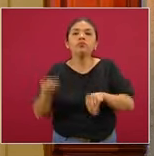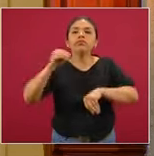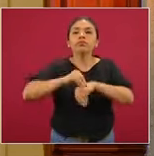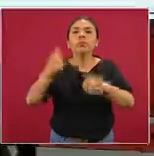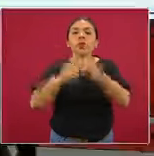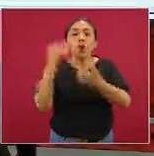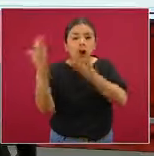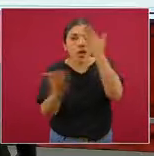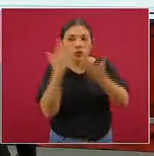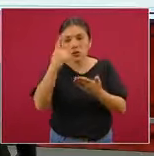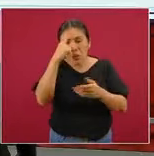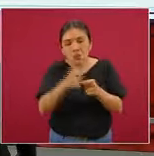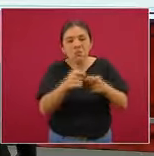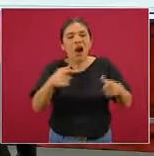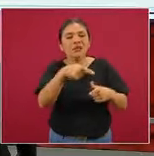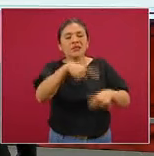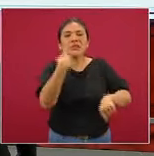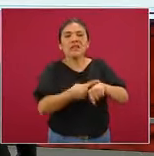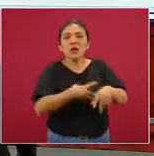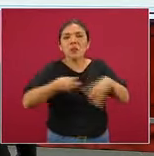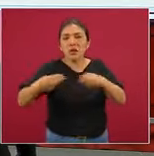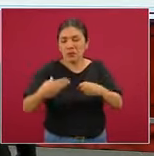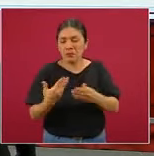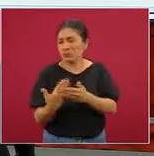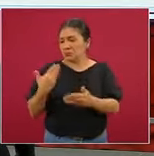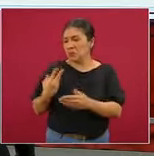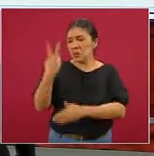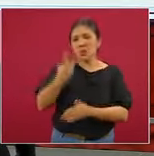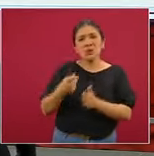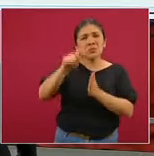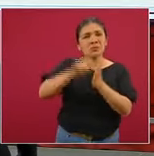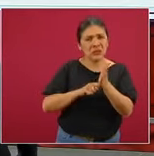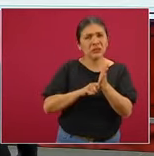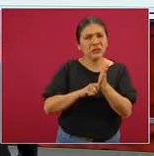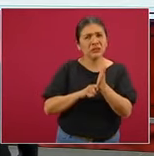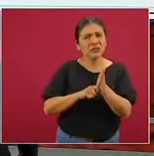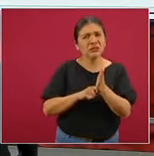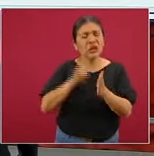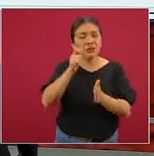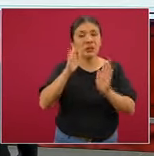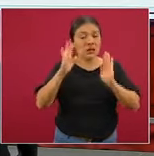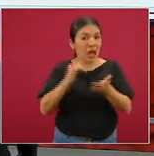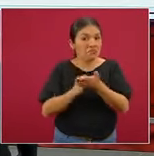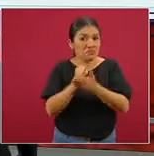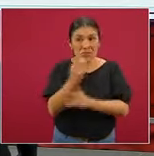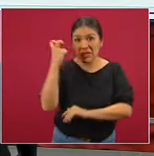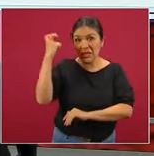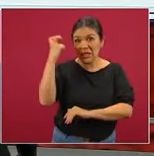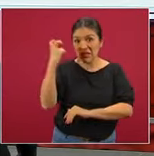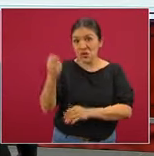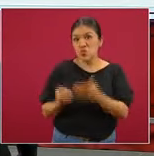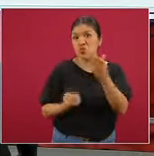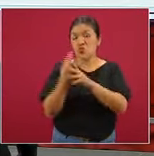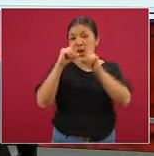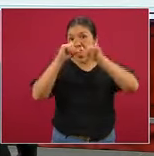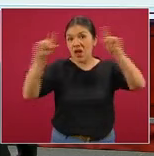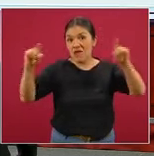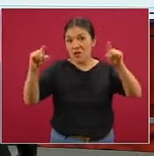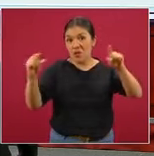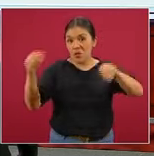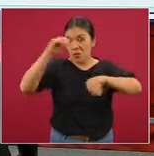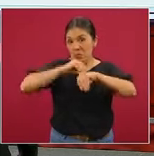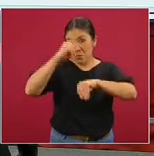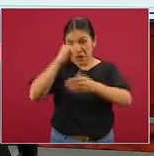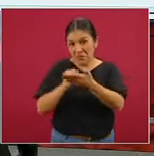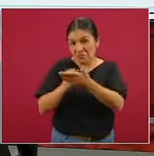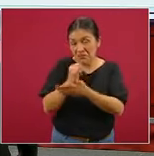de un estudio de brote. Durante los últimos 2 meses, básicamente después de que se activó esta nueva definición